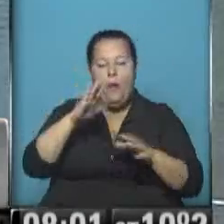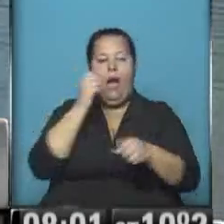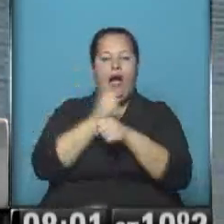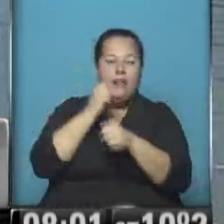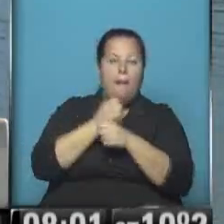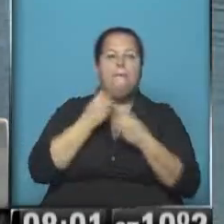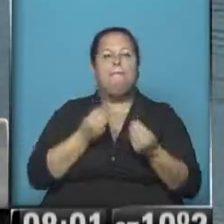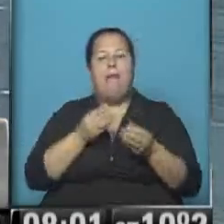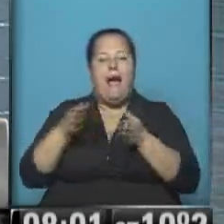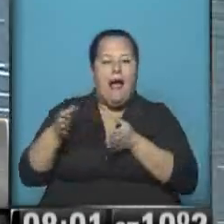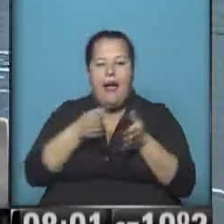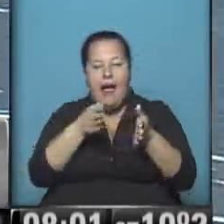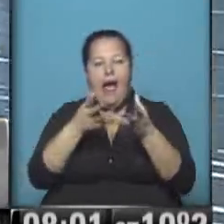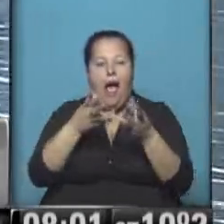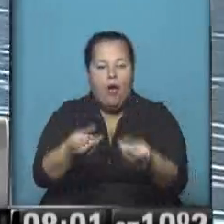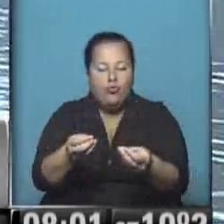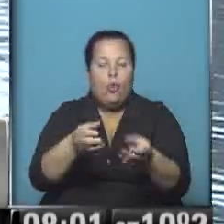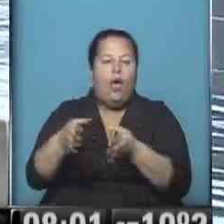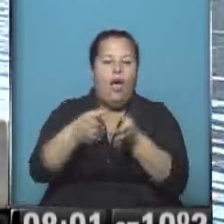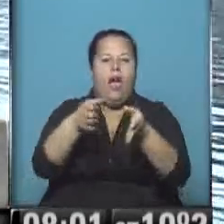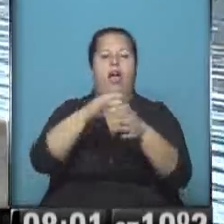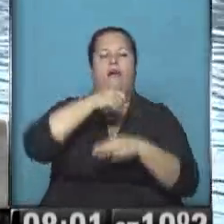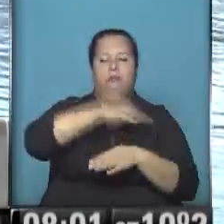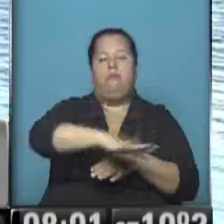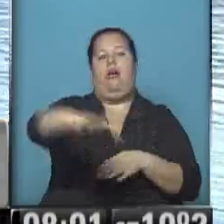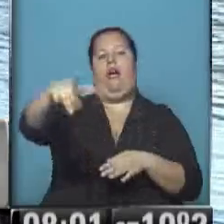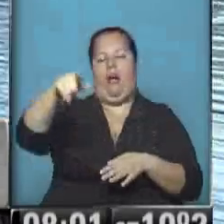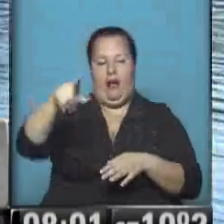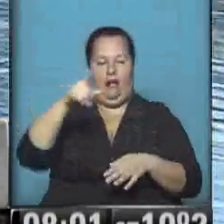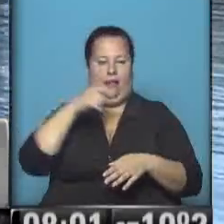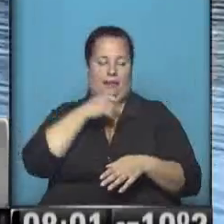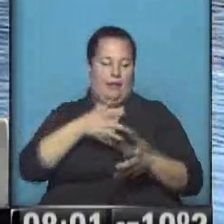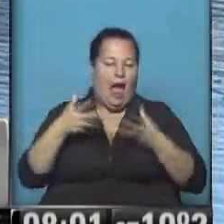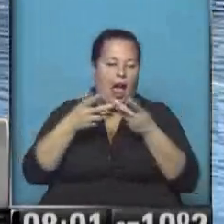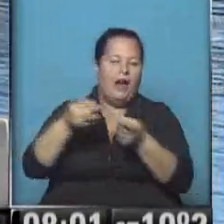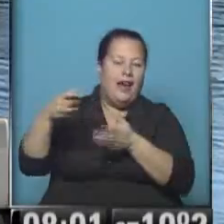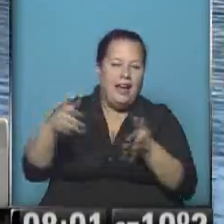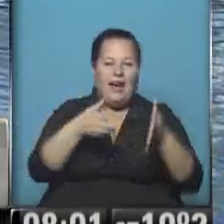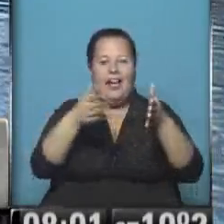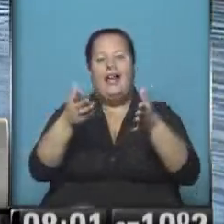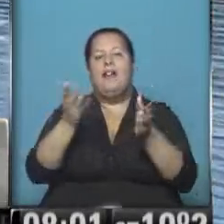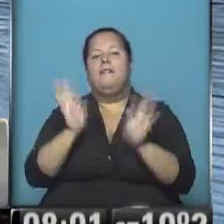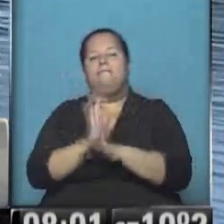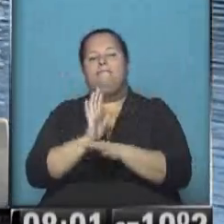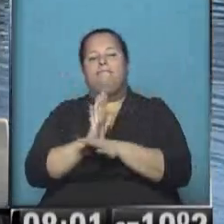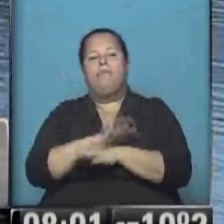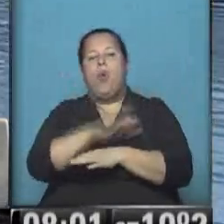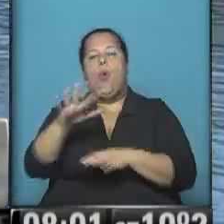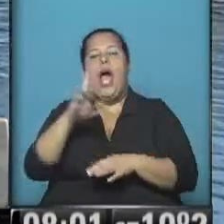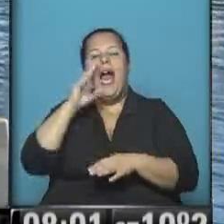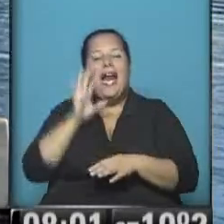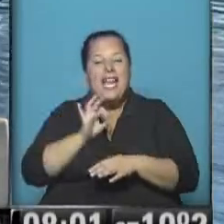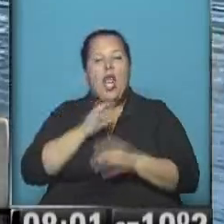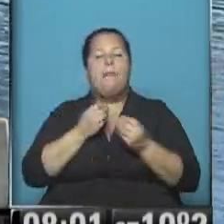como para ubicarla y encontrar el modo de llevarla en lugar del río